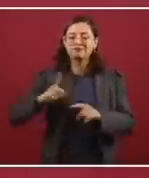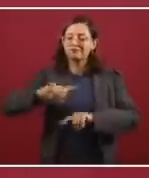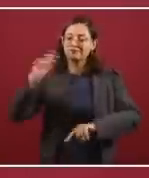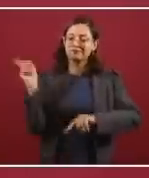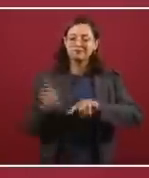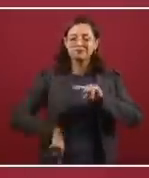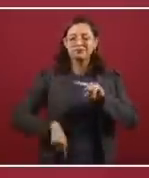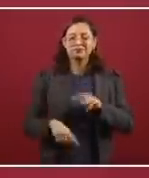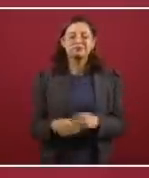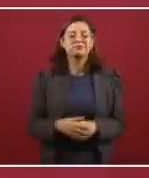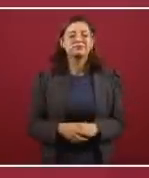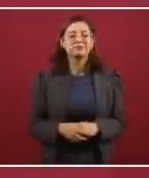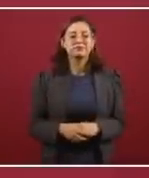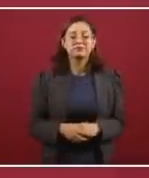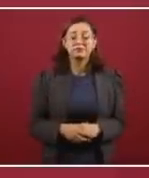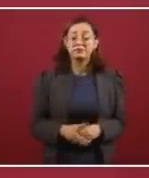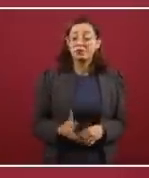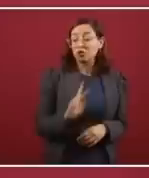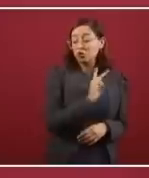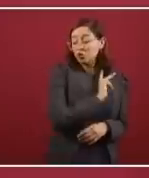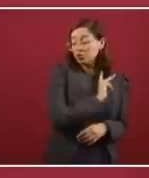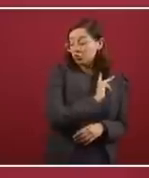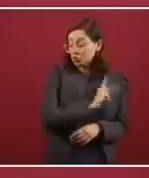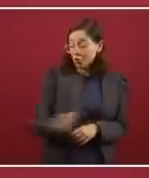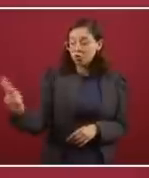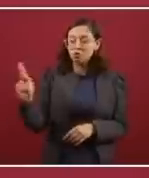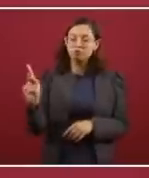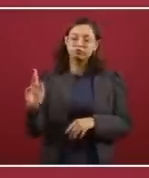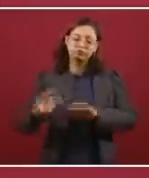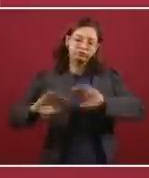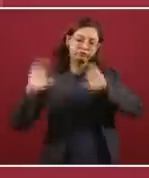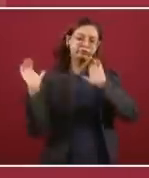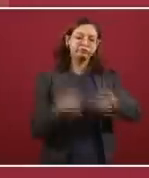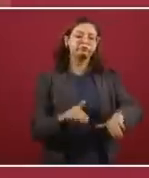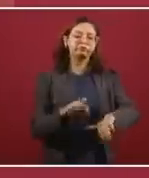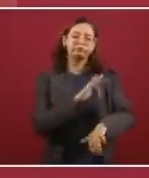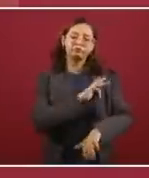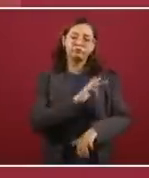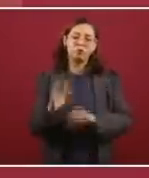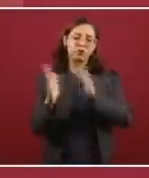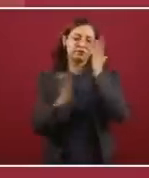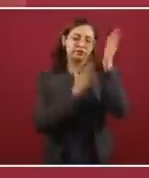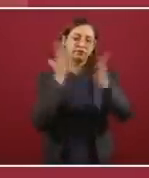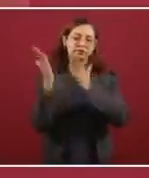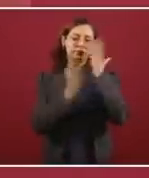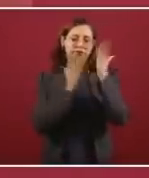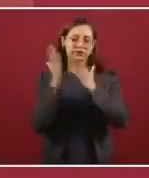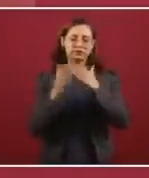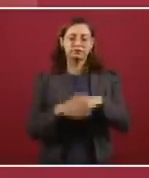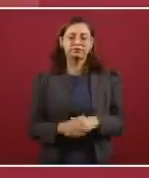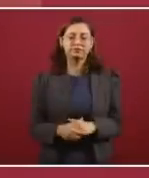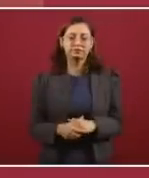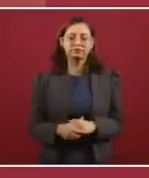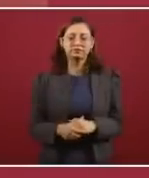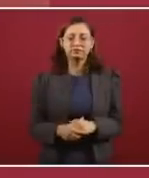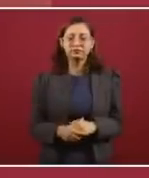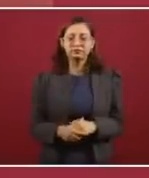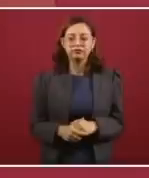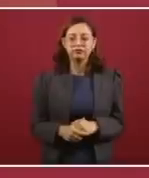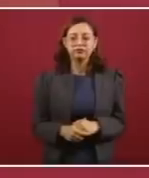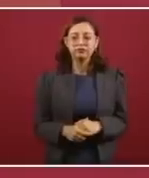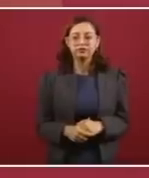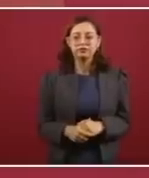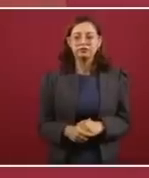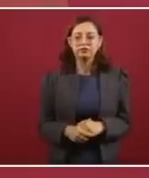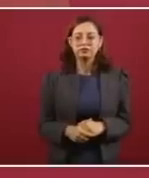y garantizarse a todos la posibilidad de estudiar, porque